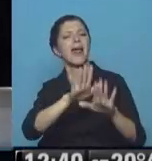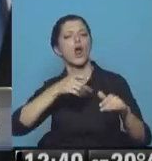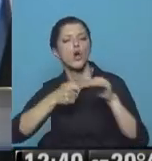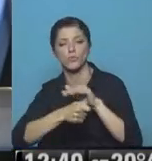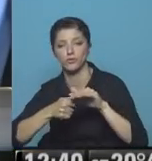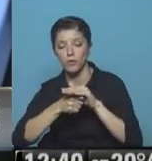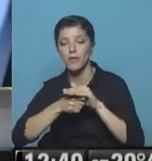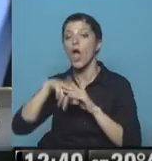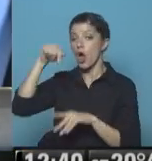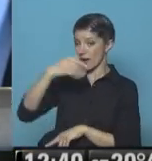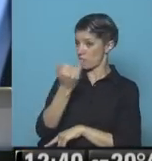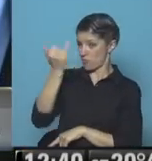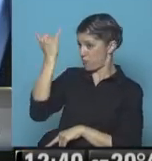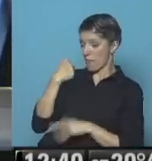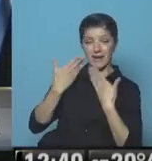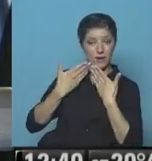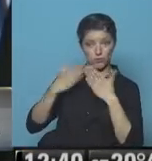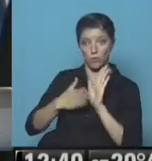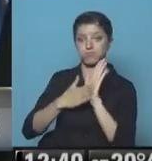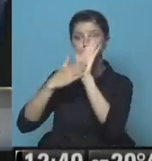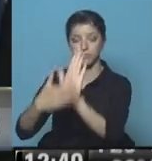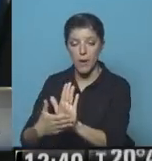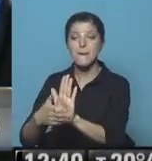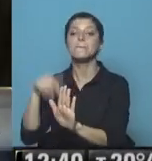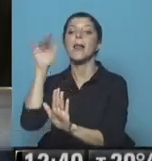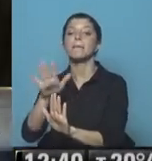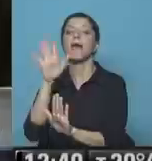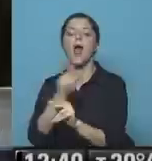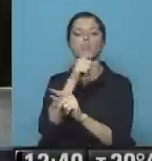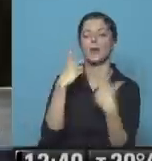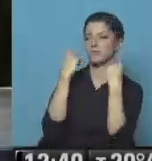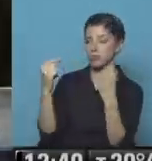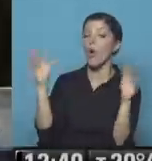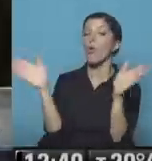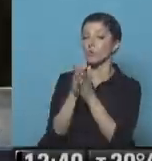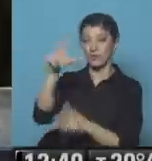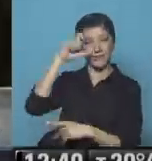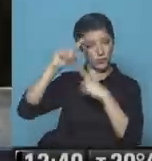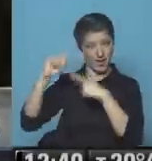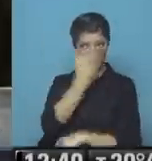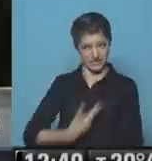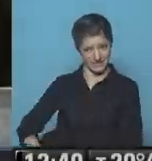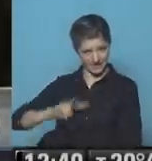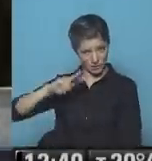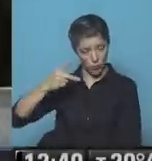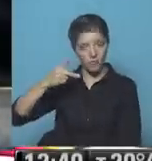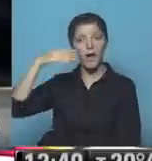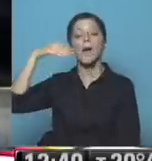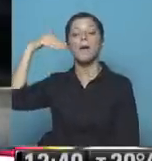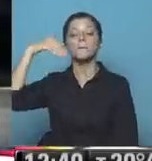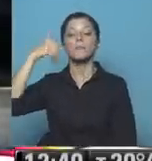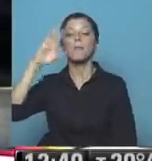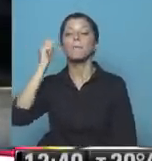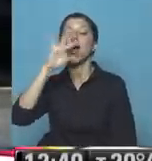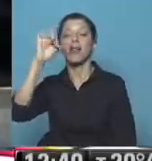presentó su renuncia este jueves para enfrentar las acusaciones de liderar, junto a su ex vicepresidenta, Roxana Valdetti,